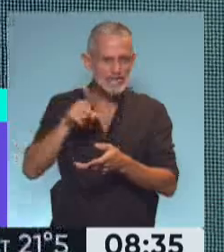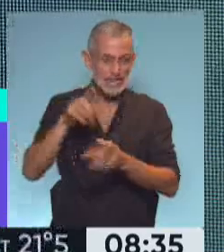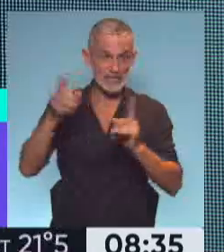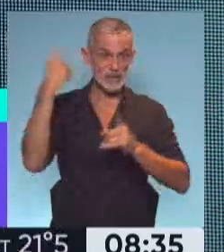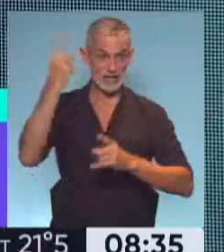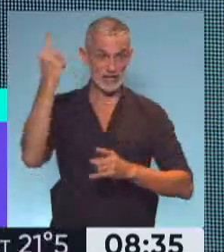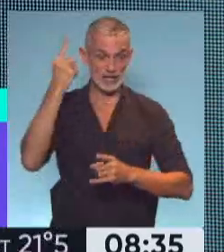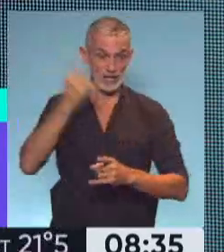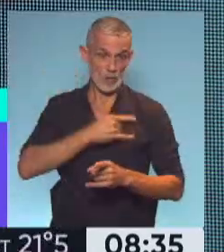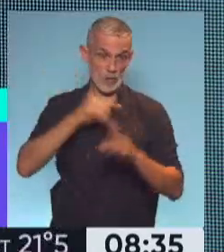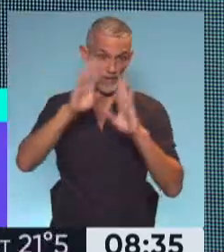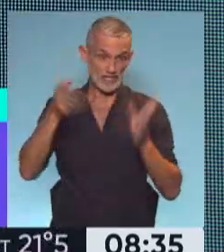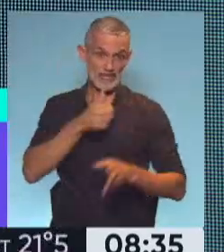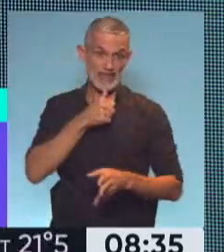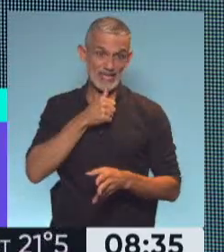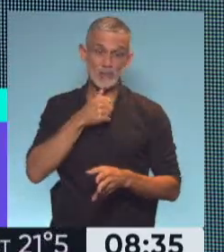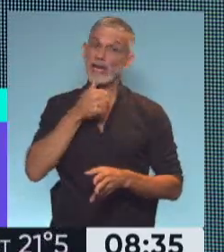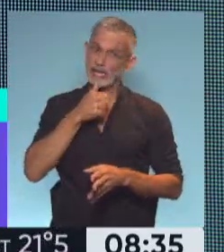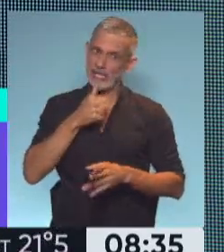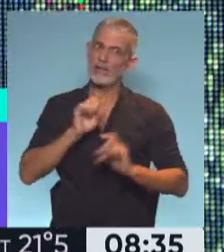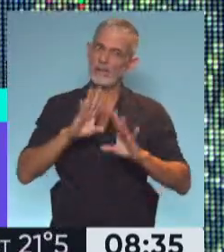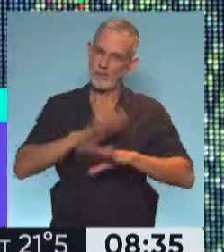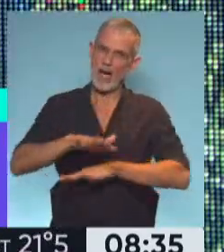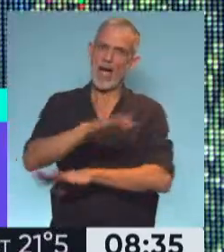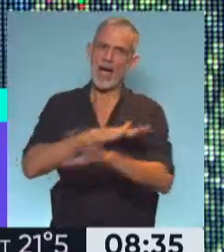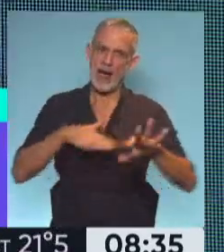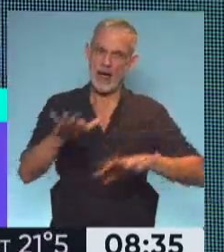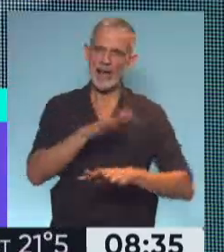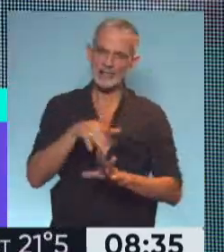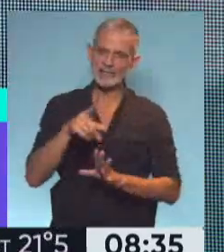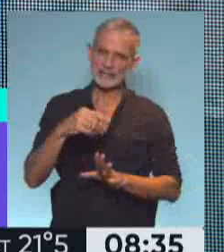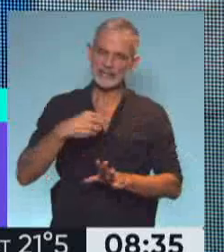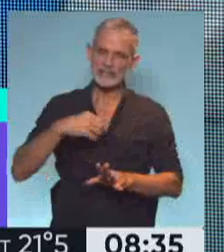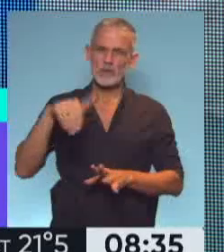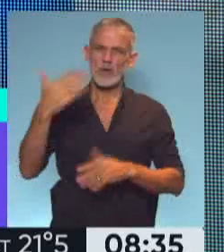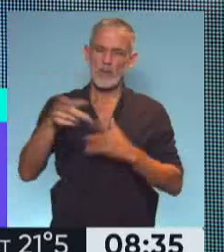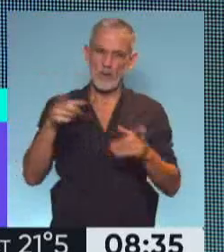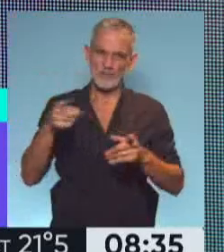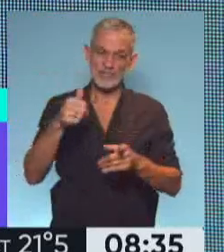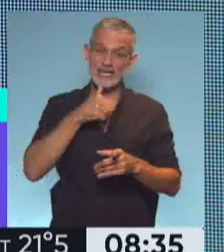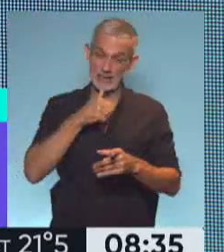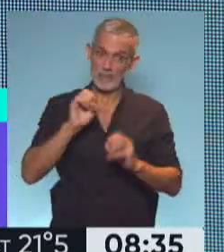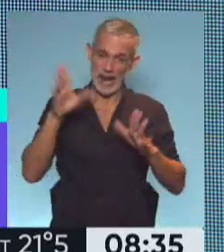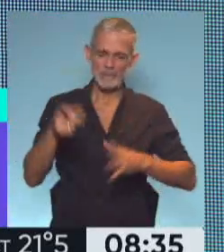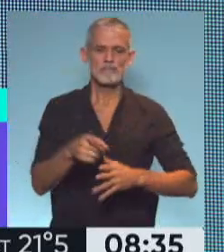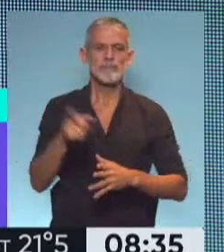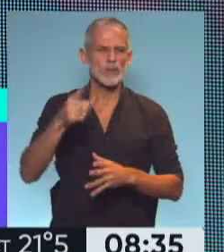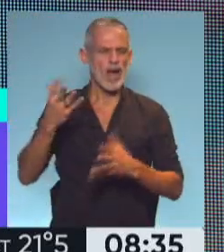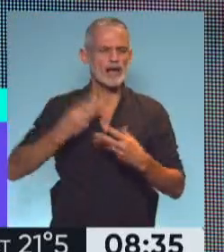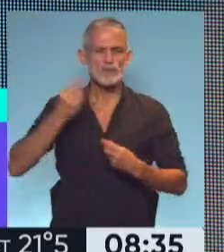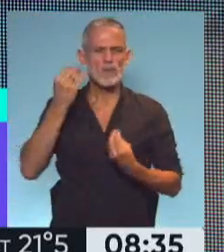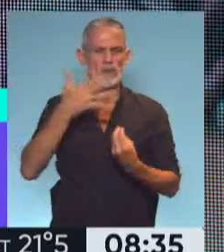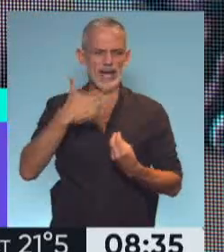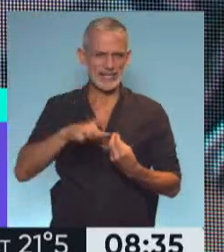Universidad de está jorobado Quilmes, sí. En particular es uno de los puntos del conurbano más complicados. Pero a ver, ayúdanos a entender,